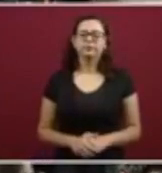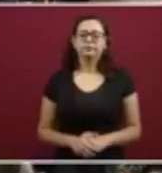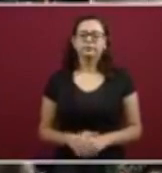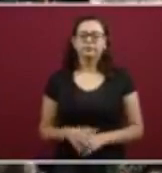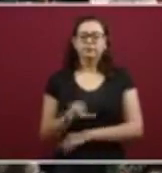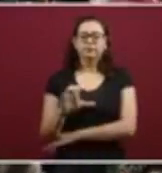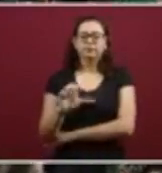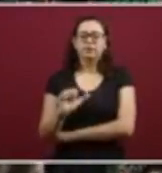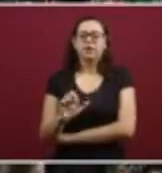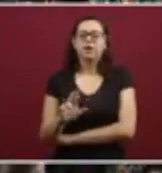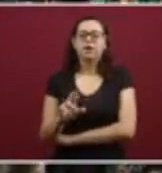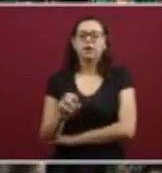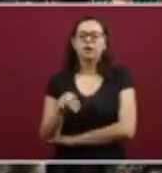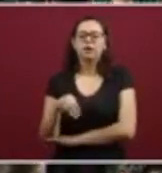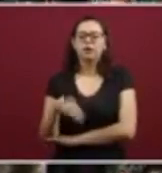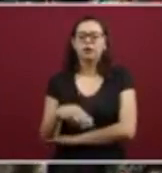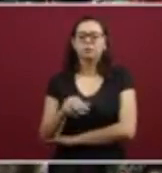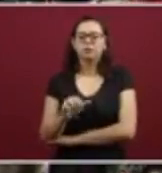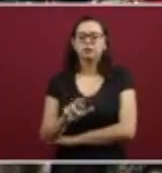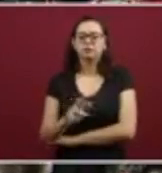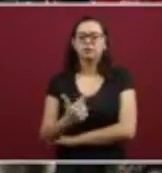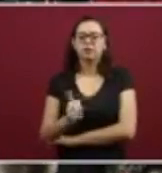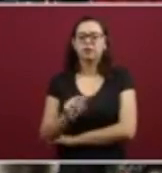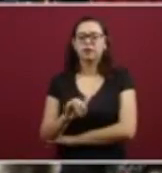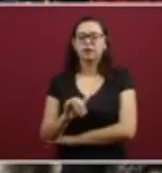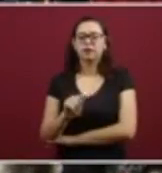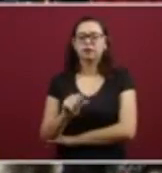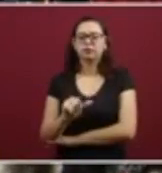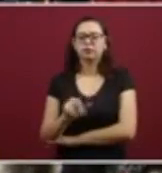Carmen Margarita Siller Ruiz.